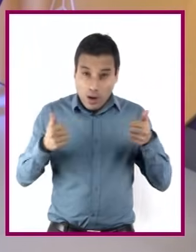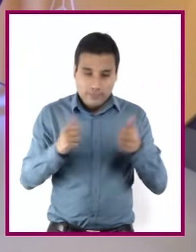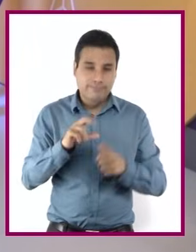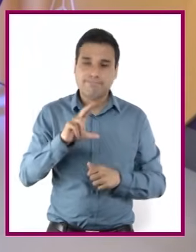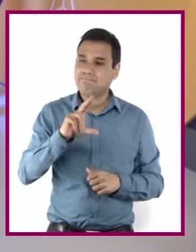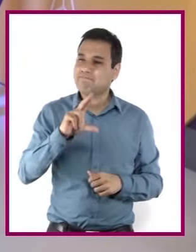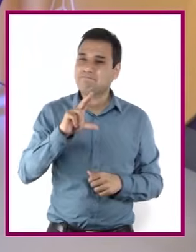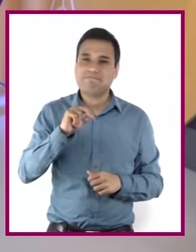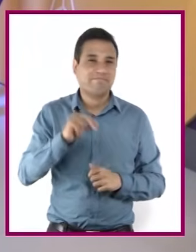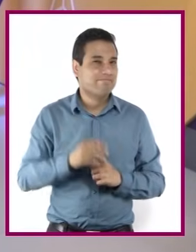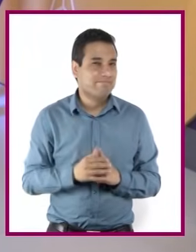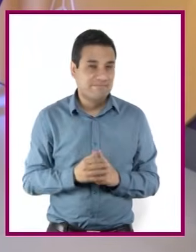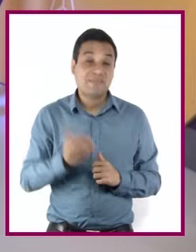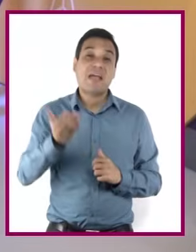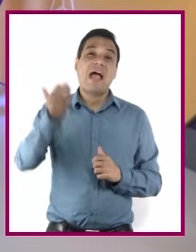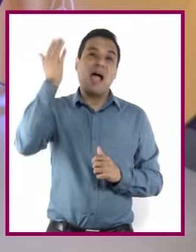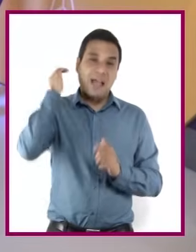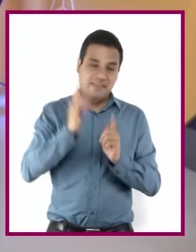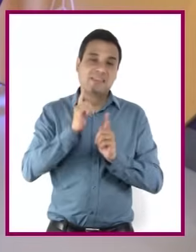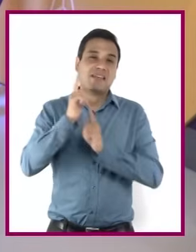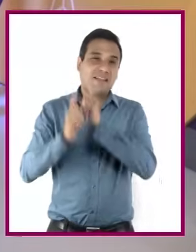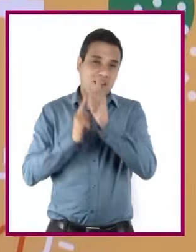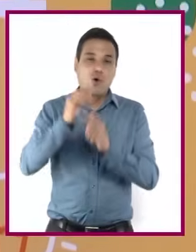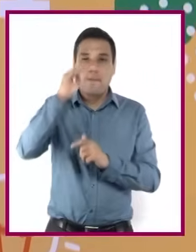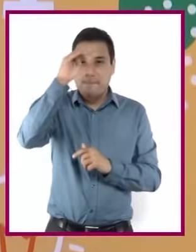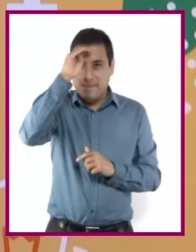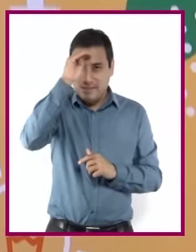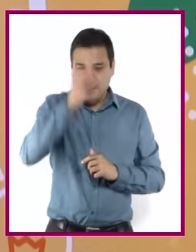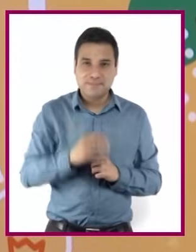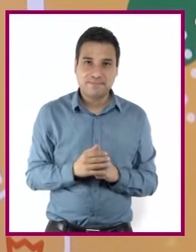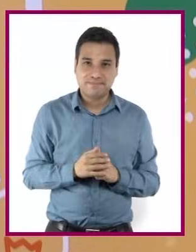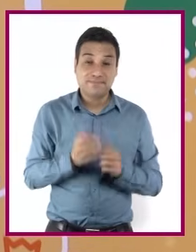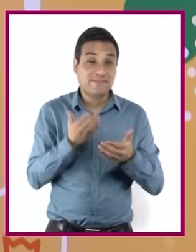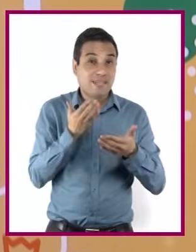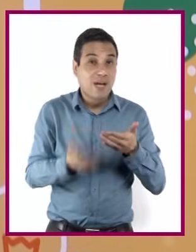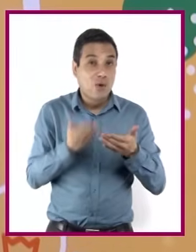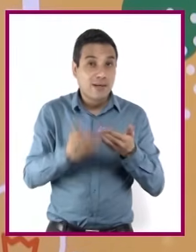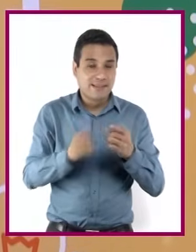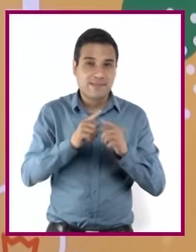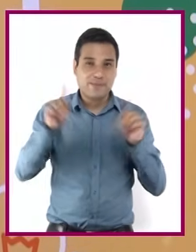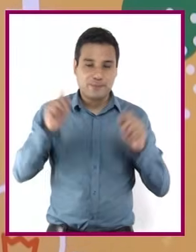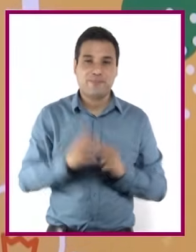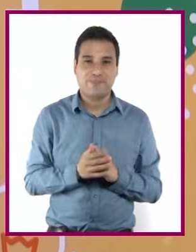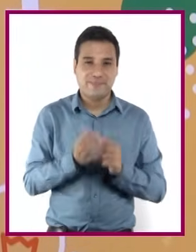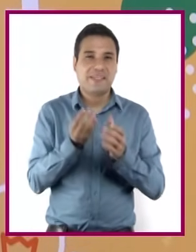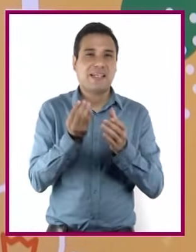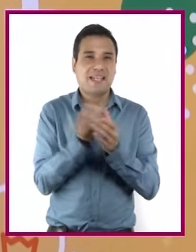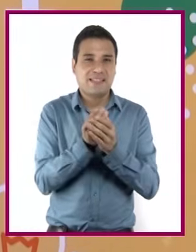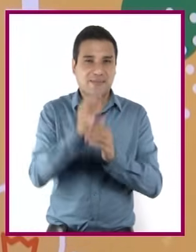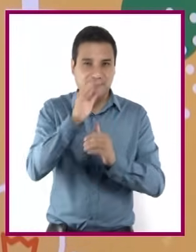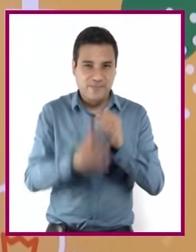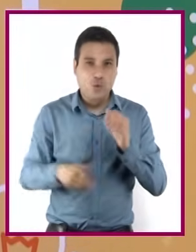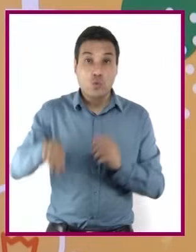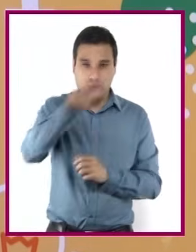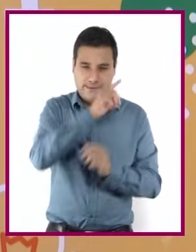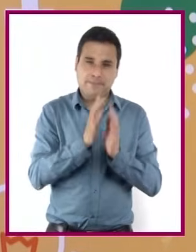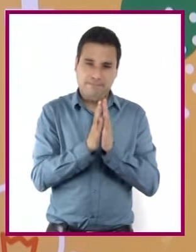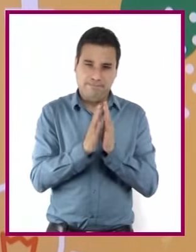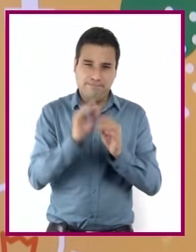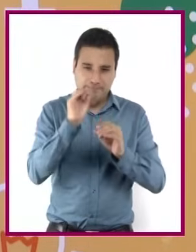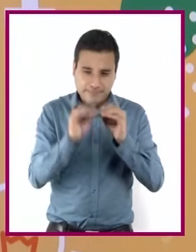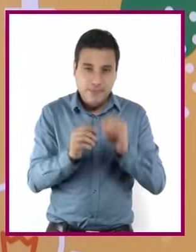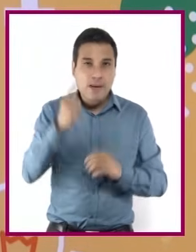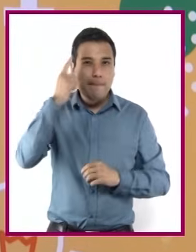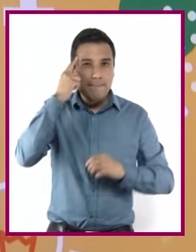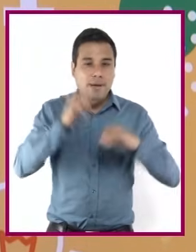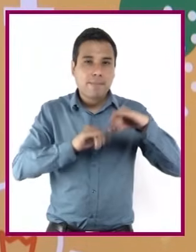como supusieron los antiguos griegos y Dalton. Para concluir, las y los invito a elaborar un mapa mental sobre